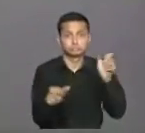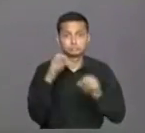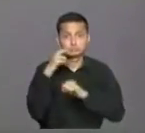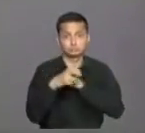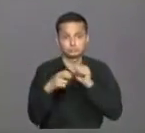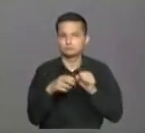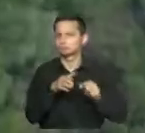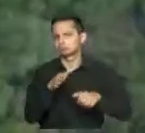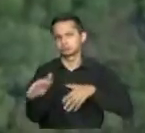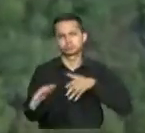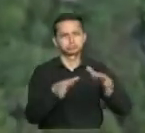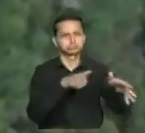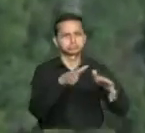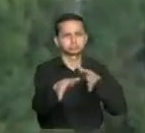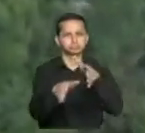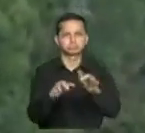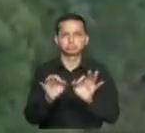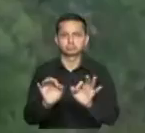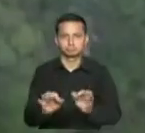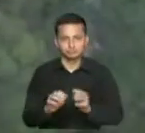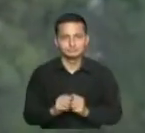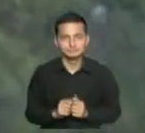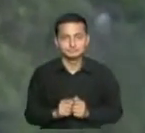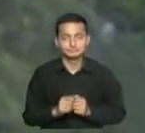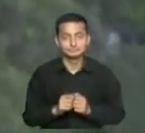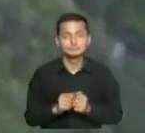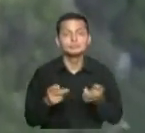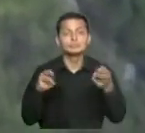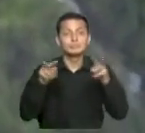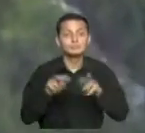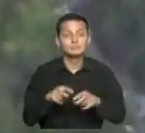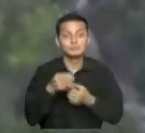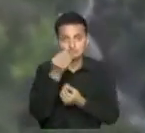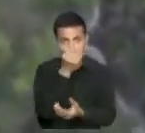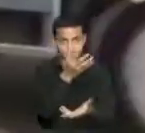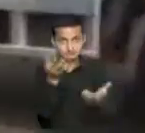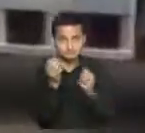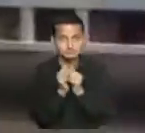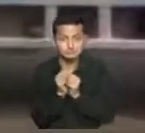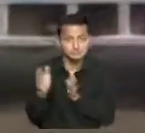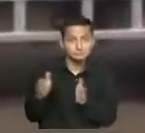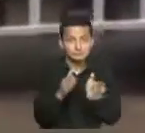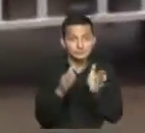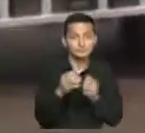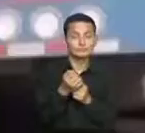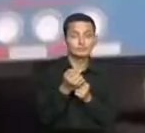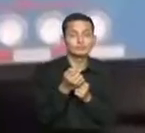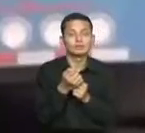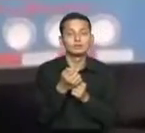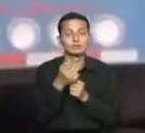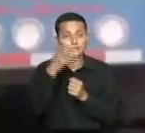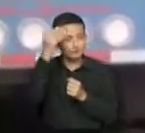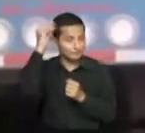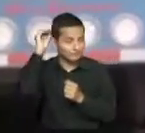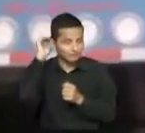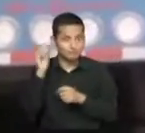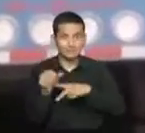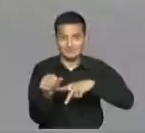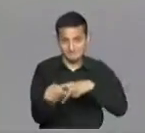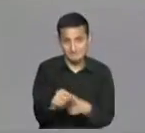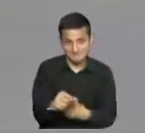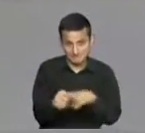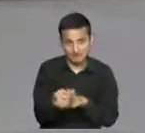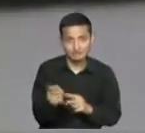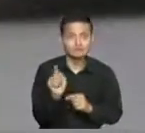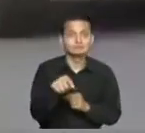pudieron visitar a estas provincias. Asimismo, el EMETOP informó que las vías Riobamba, Macas, la vía Zigzig,